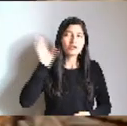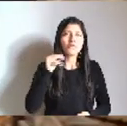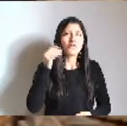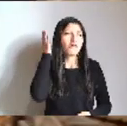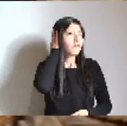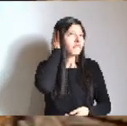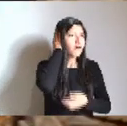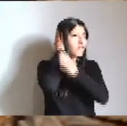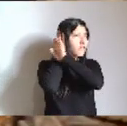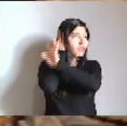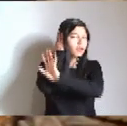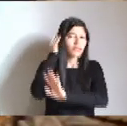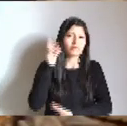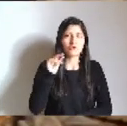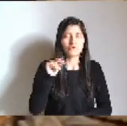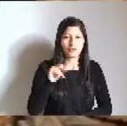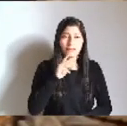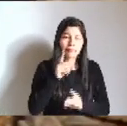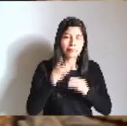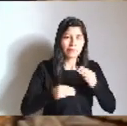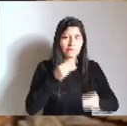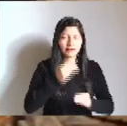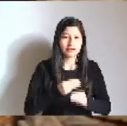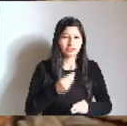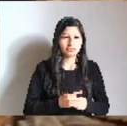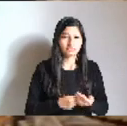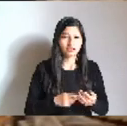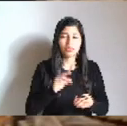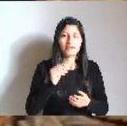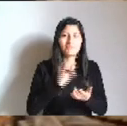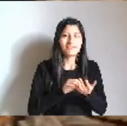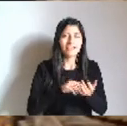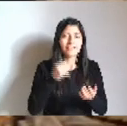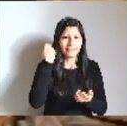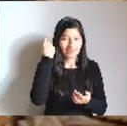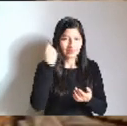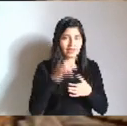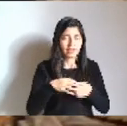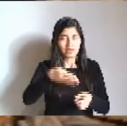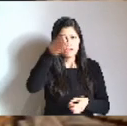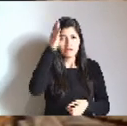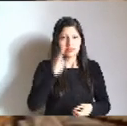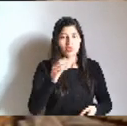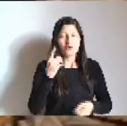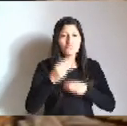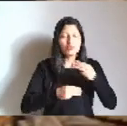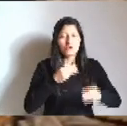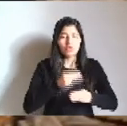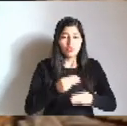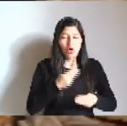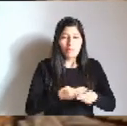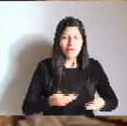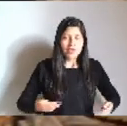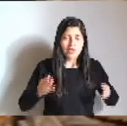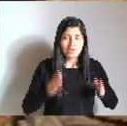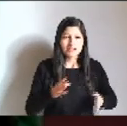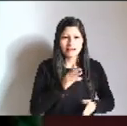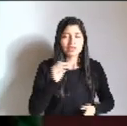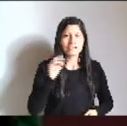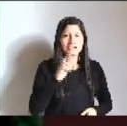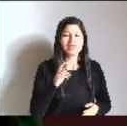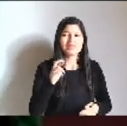que justamente en un mundo desentendido de Dios, en un mundo materialista y